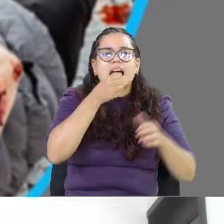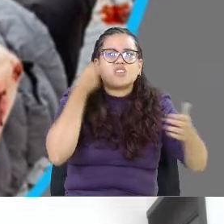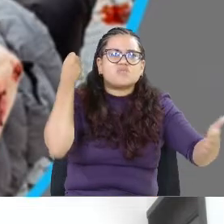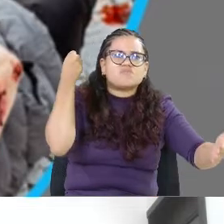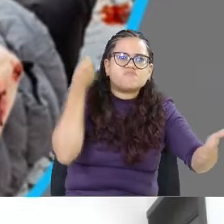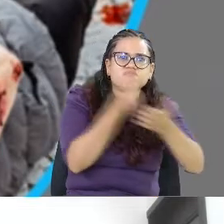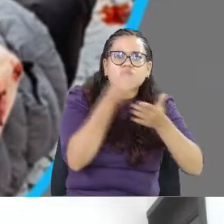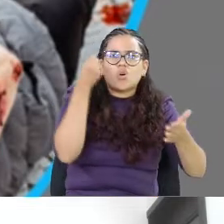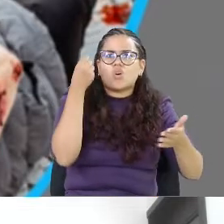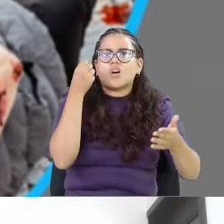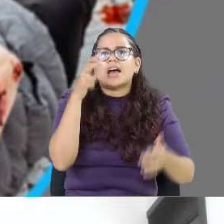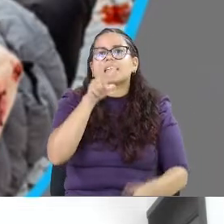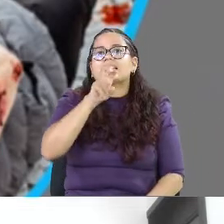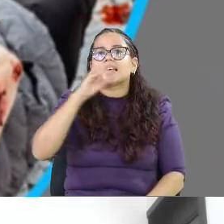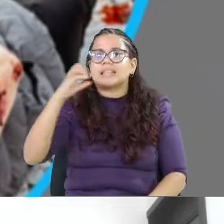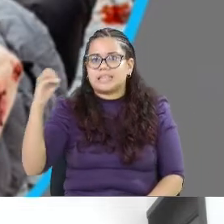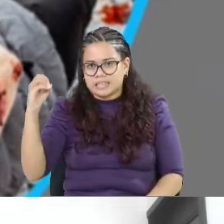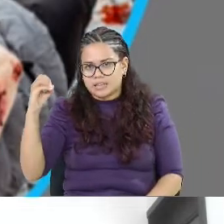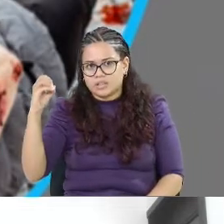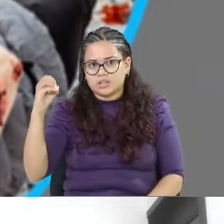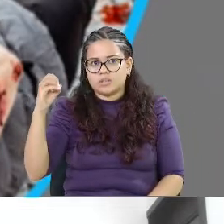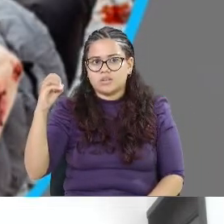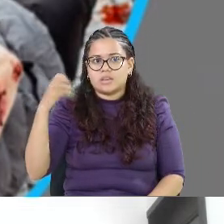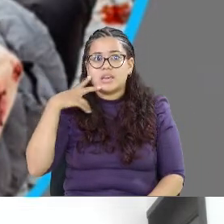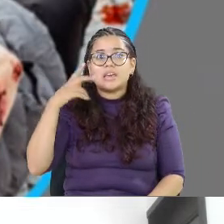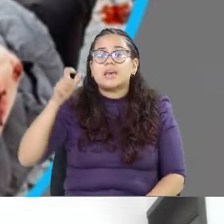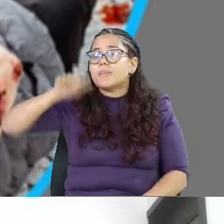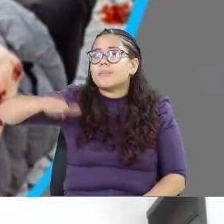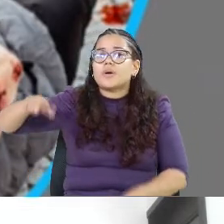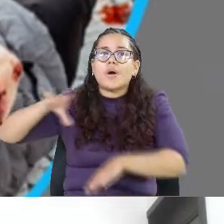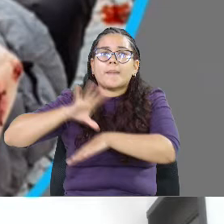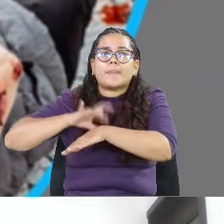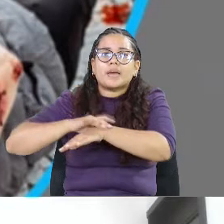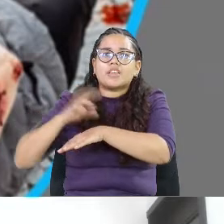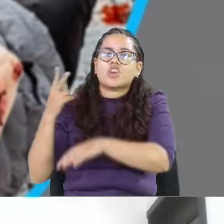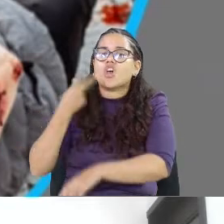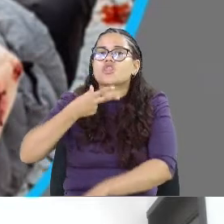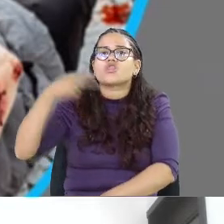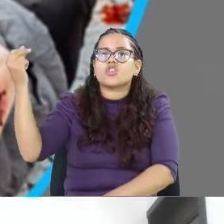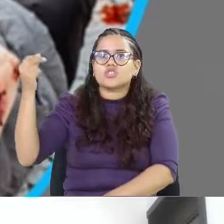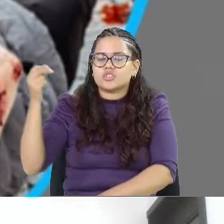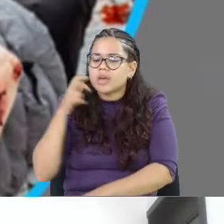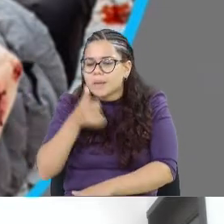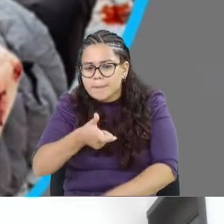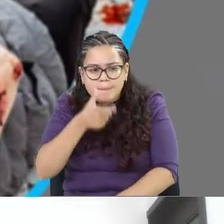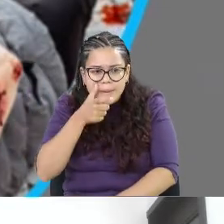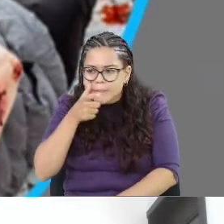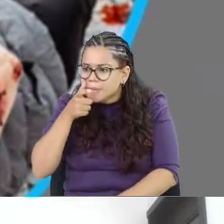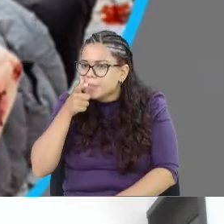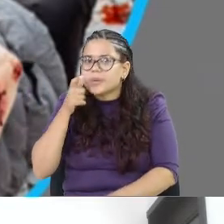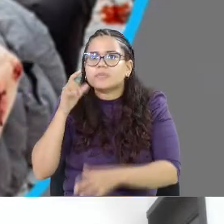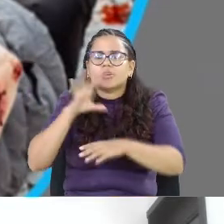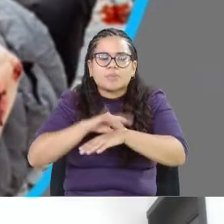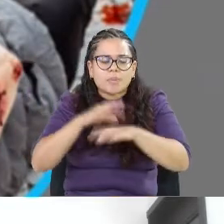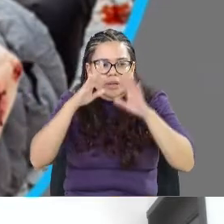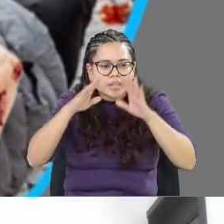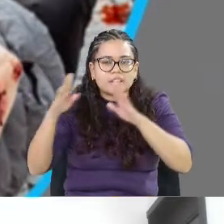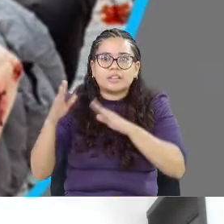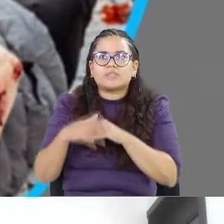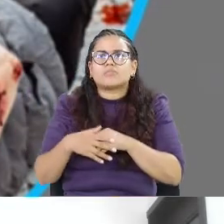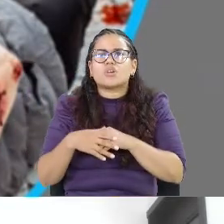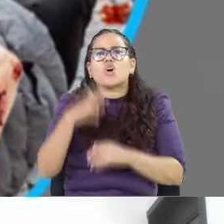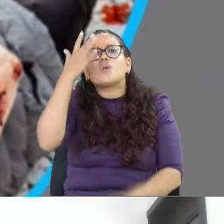traumas diarios que son vistos por 200 ortopedistas que tiene la ciudad. La mayoría de estos accidentes son a causa